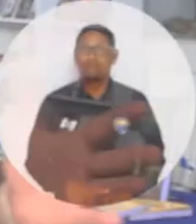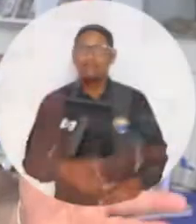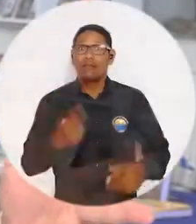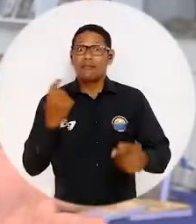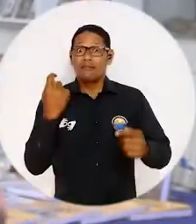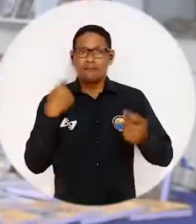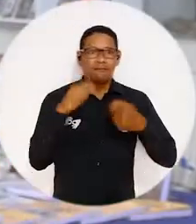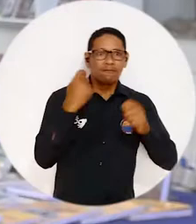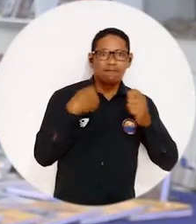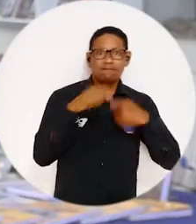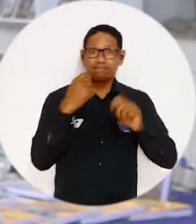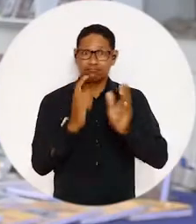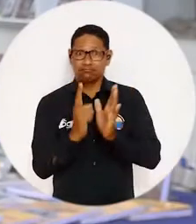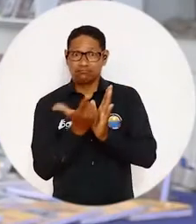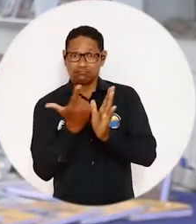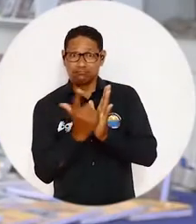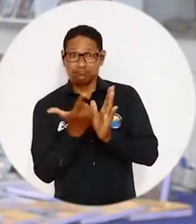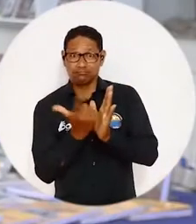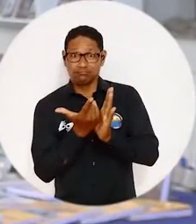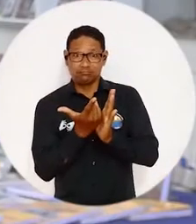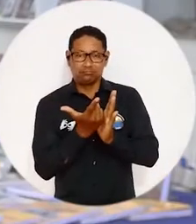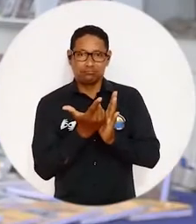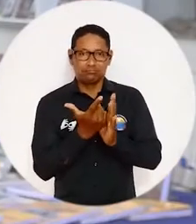En lo que tiene que ver con las ventas,